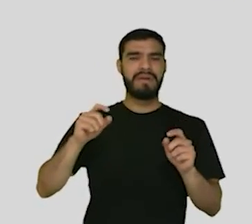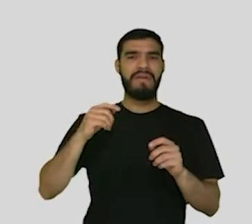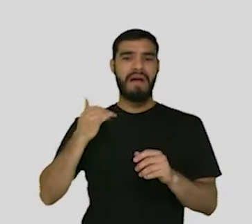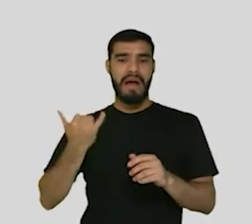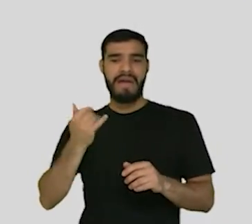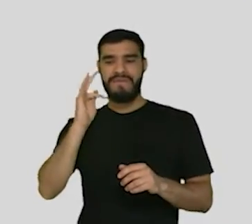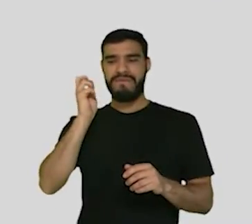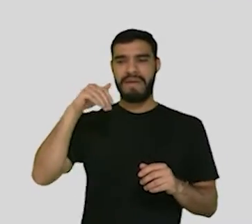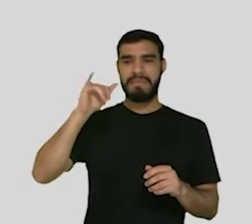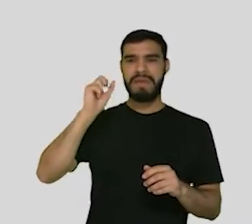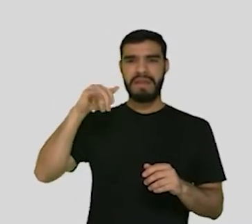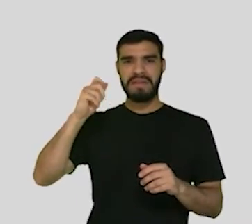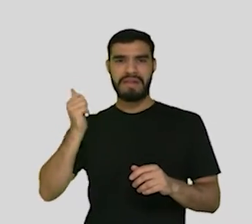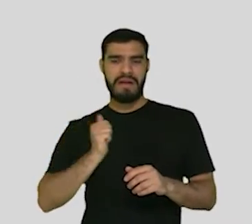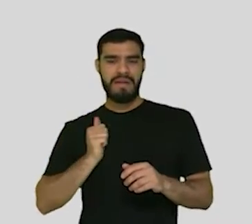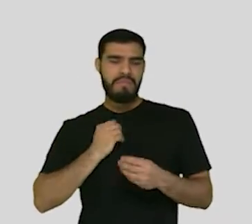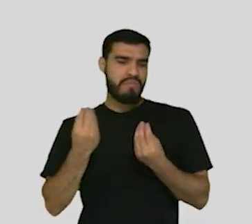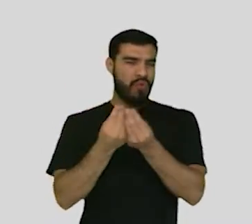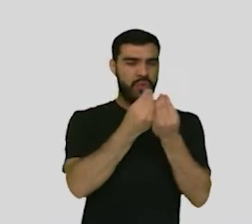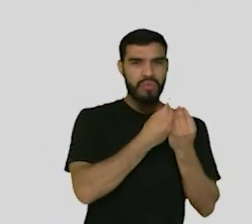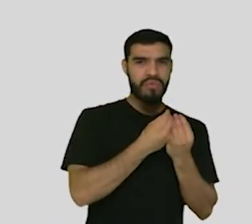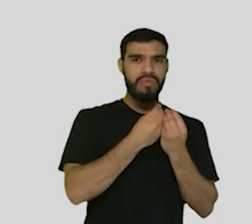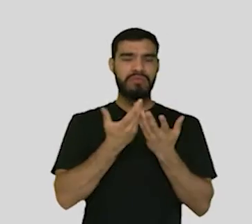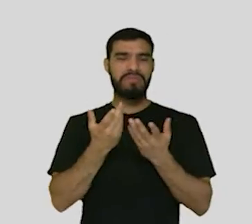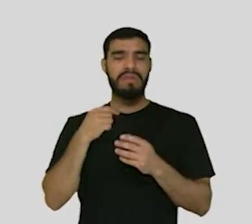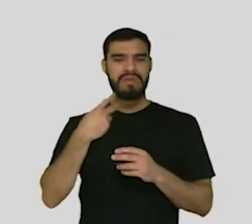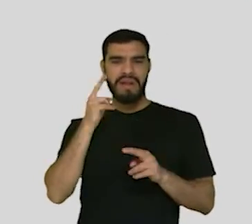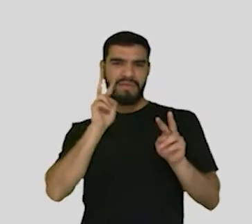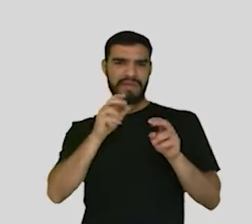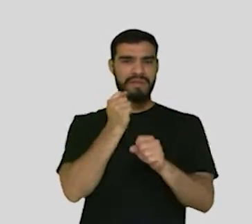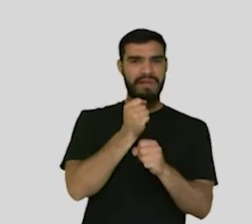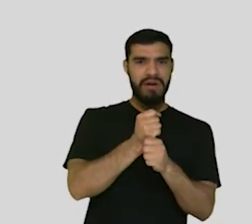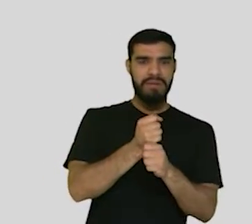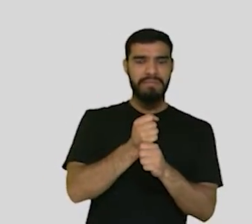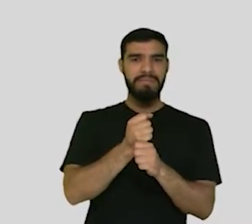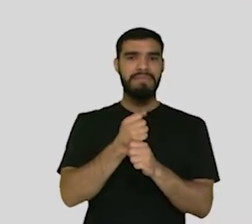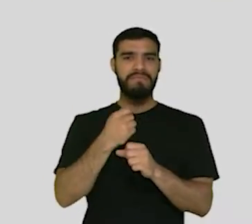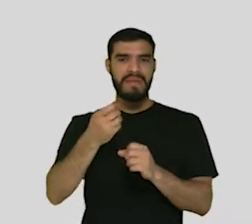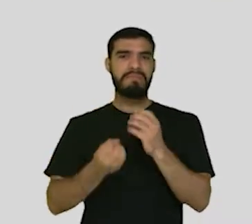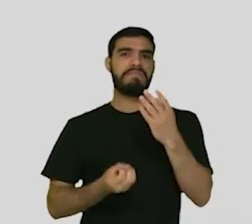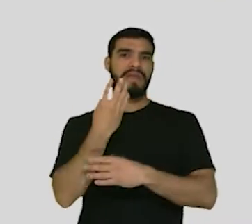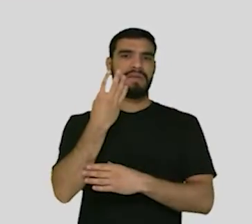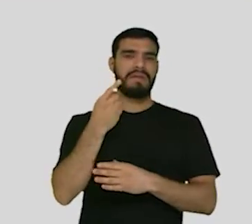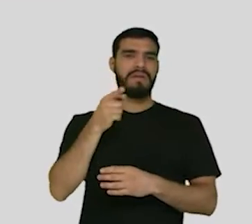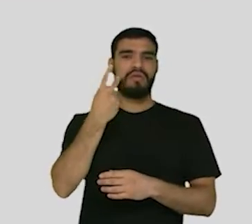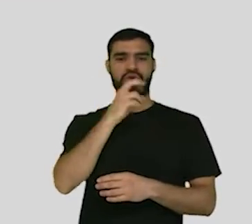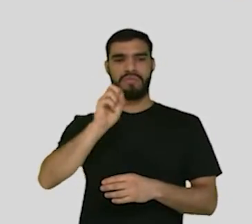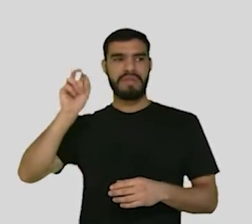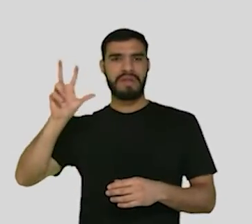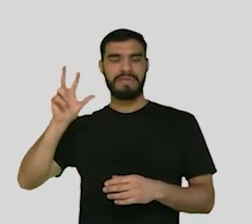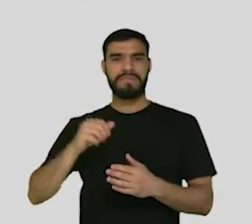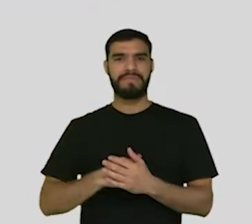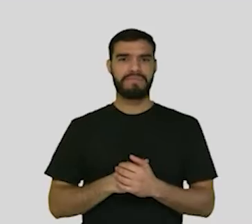ya eran. Pero un guare, ore, ero, ñomgatu, jaro, ero, va a pose, upe, guive, la ore derecho. 2003, pe.